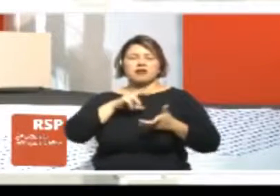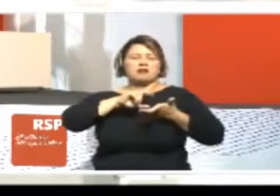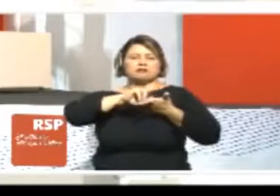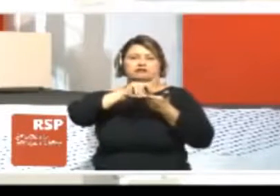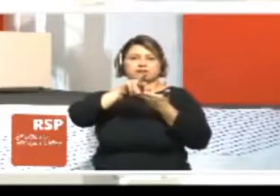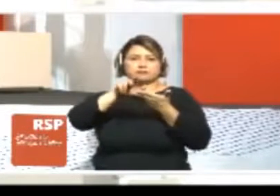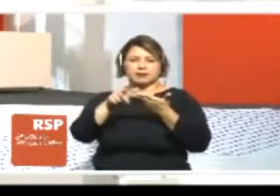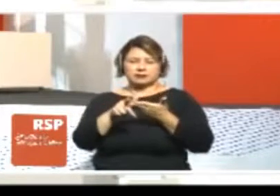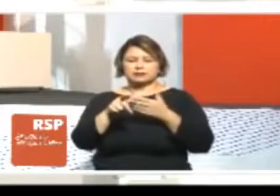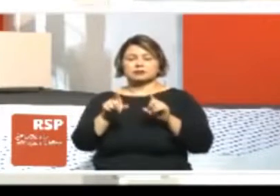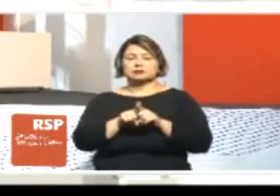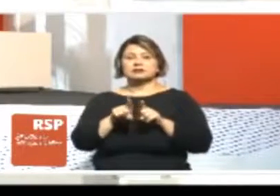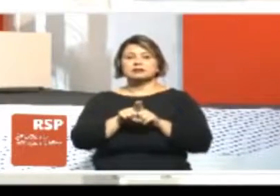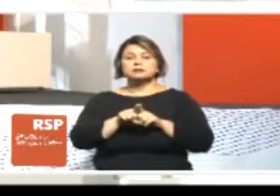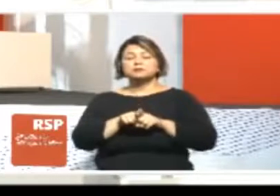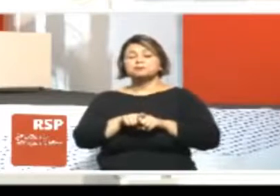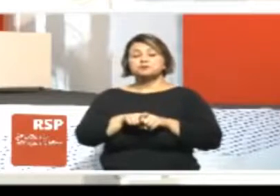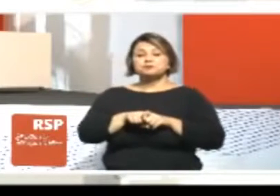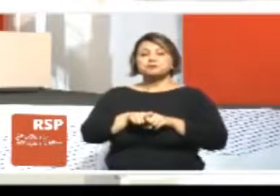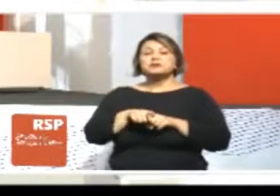que habían allá,